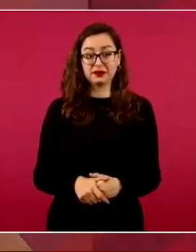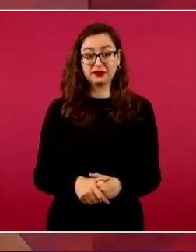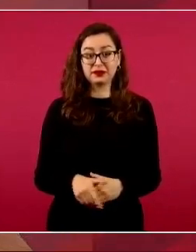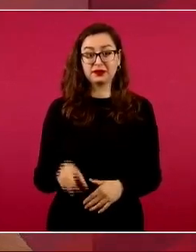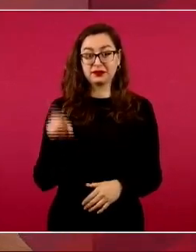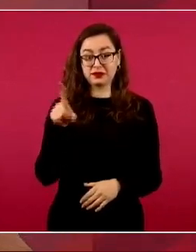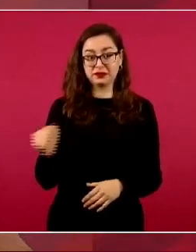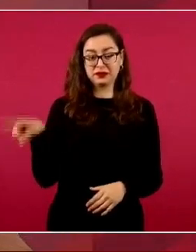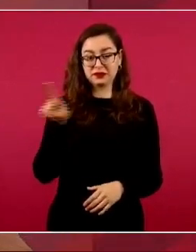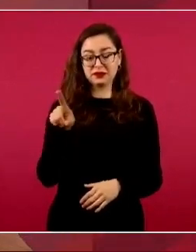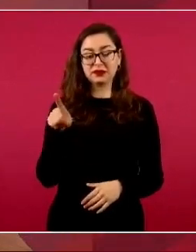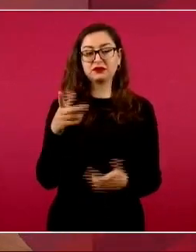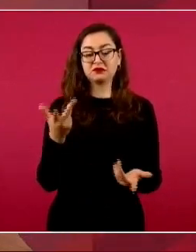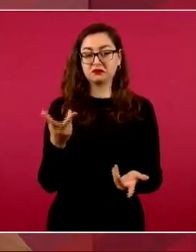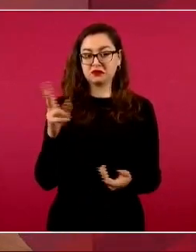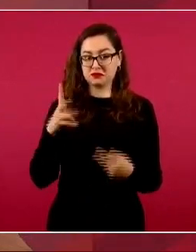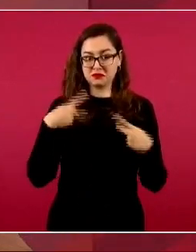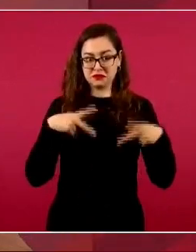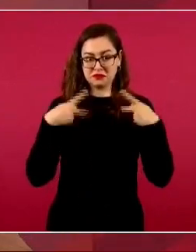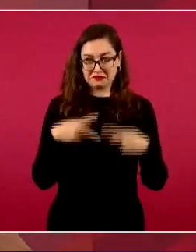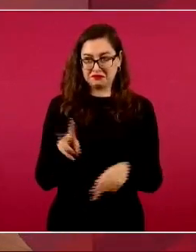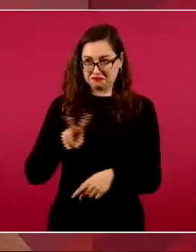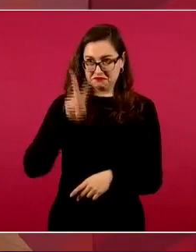verdaderamente opositor, popular.